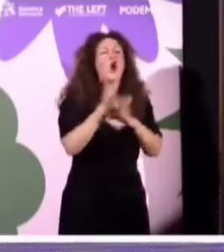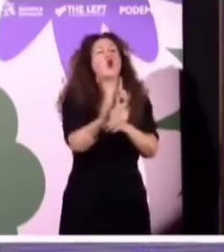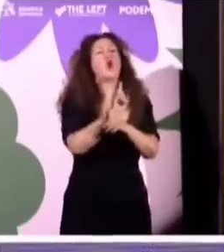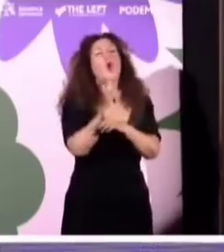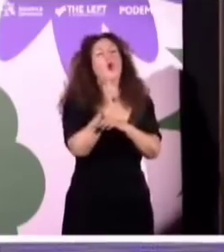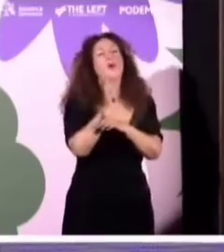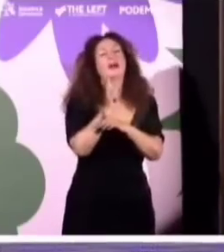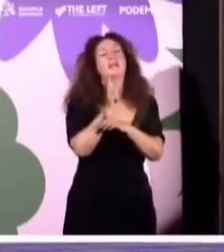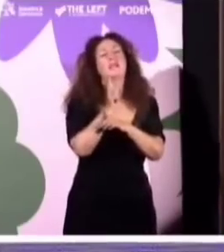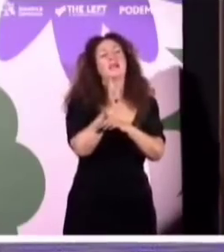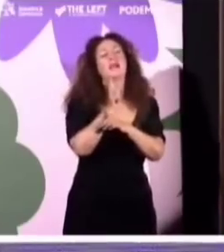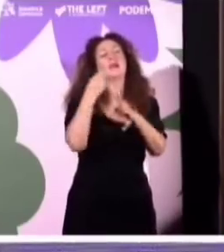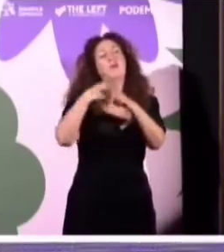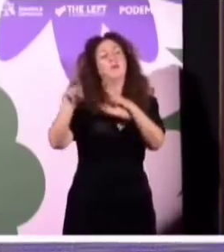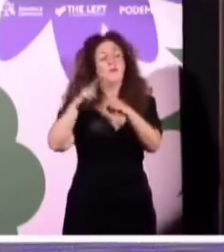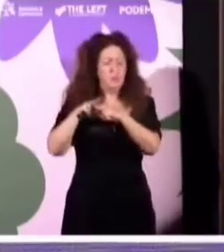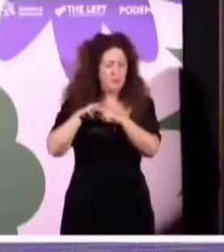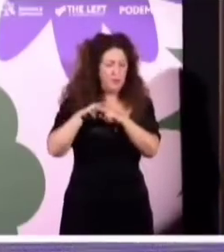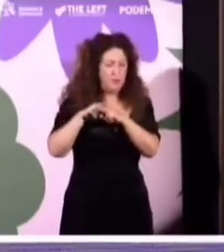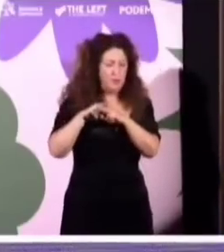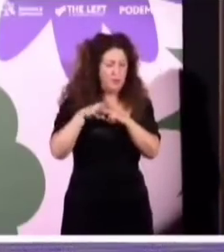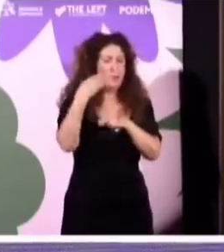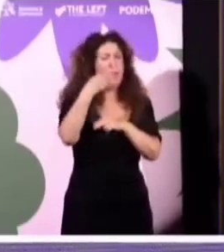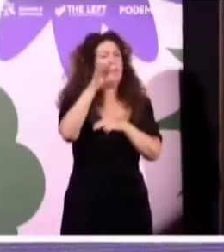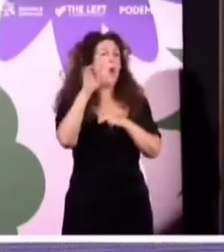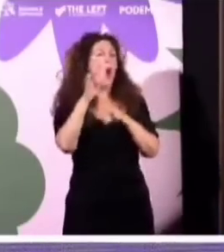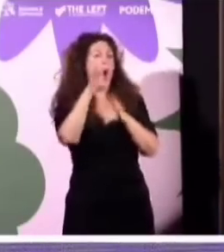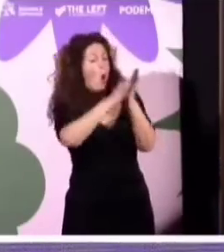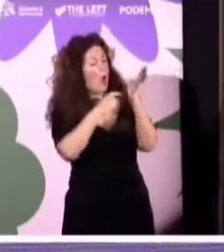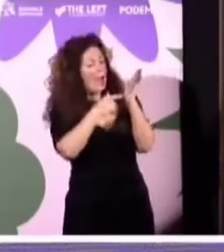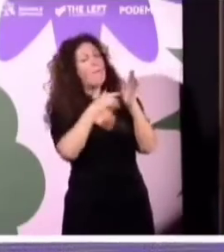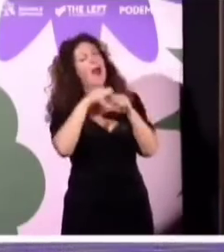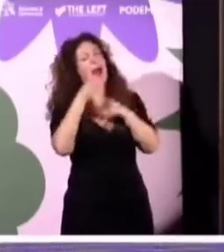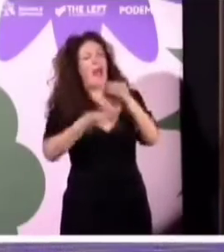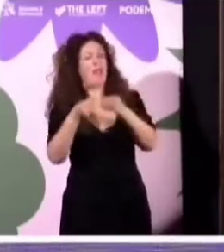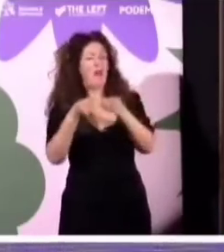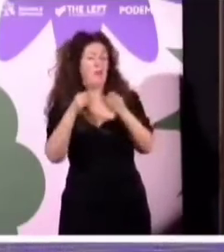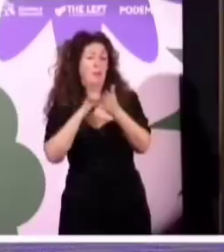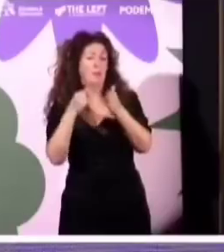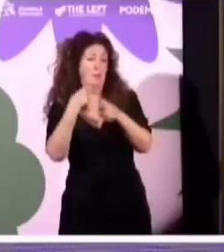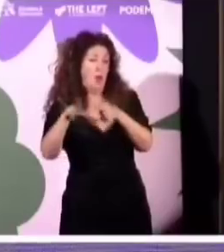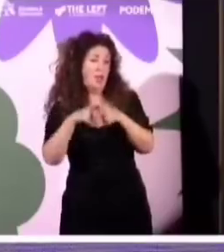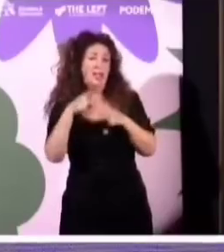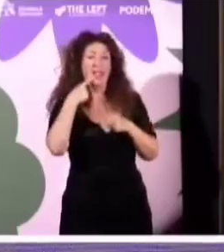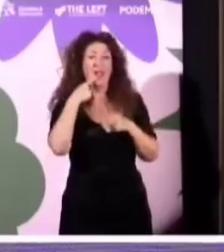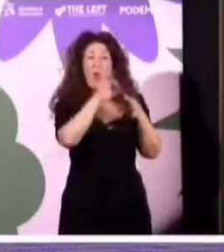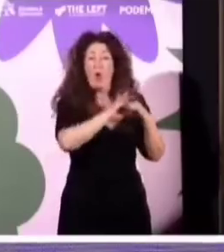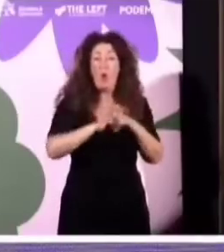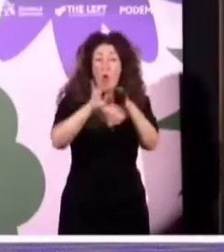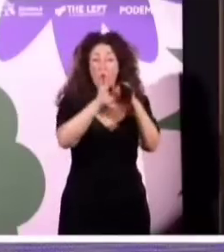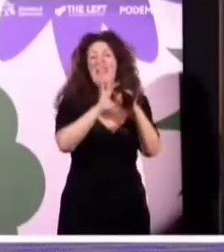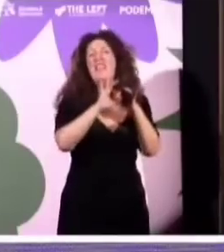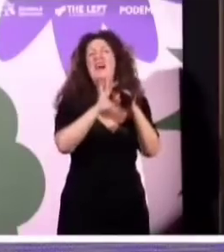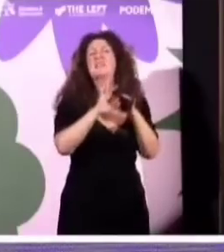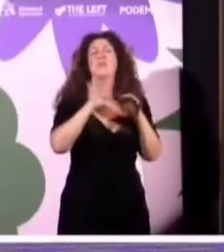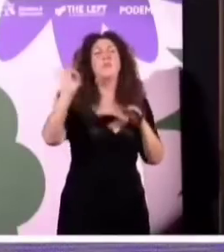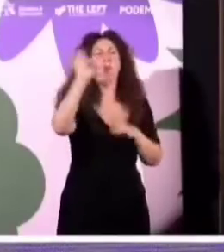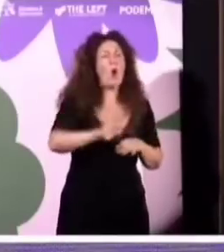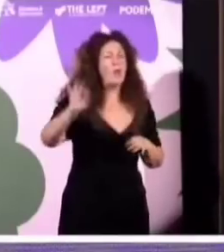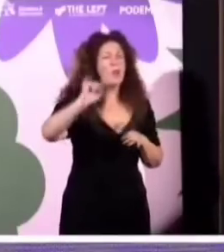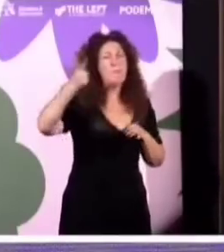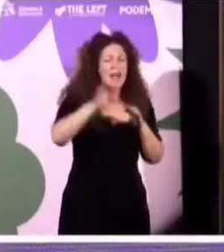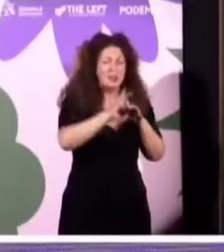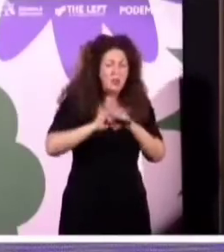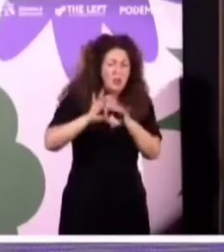BOE para hacer política. Tenemos el gobierno que ha sacado adelante, gracias a Unidas Podemos, más medidas progresistas que ningún gobierno en la historia